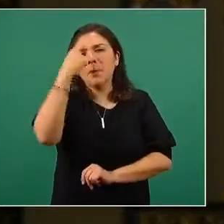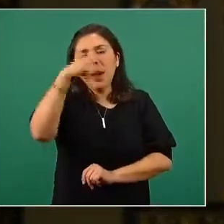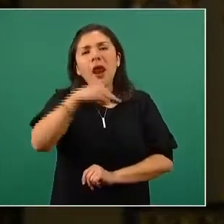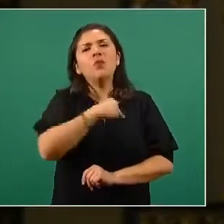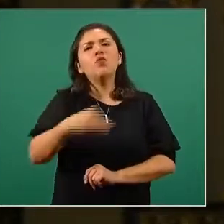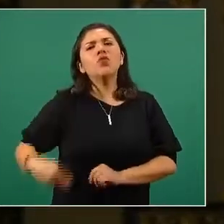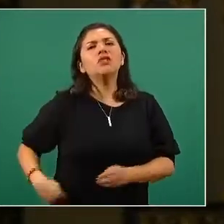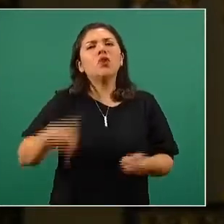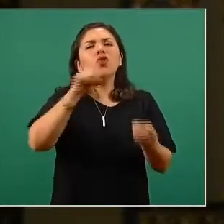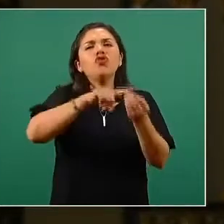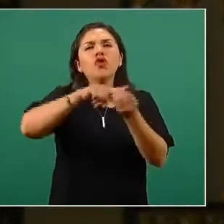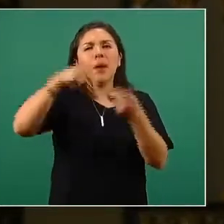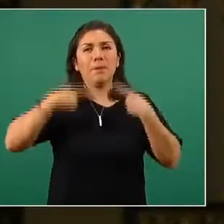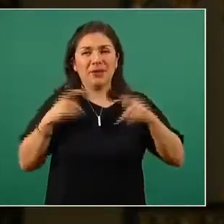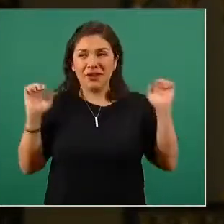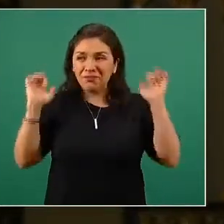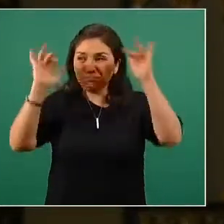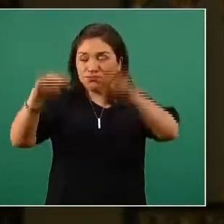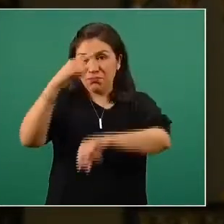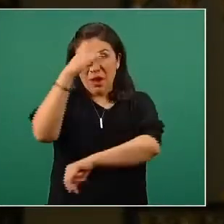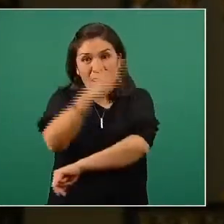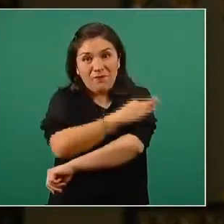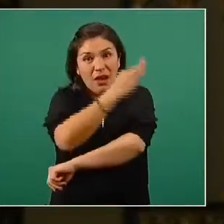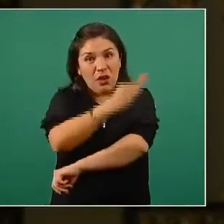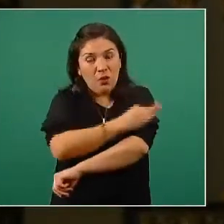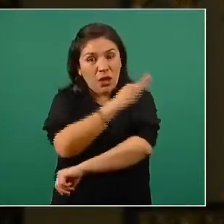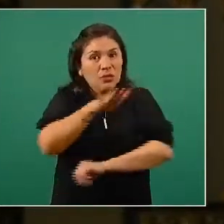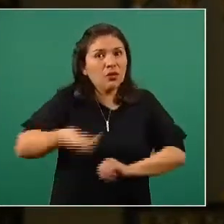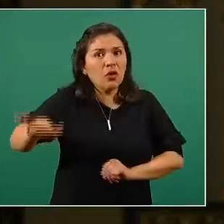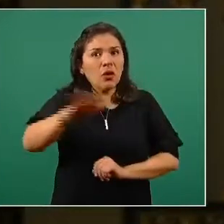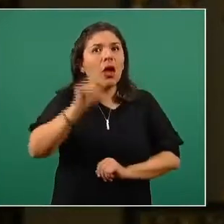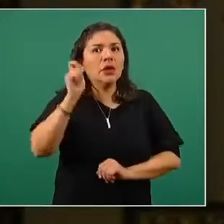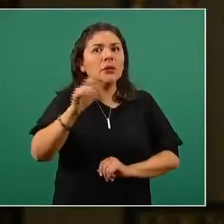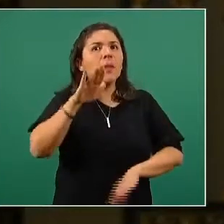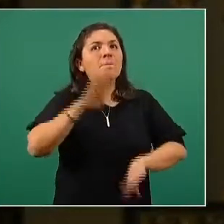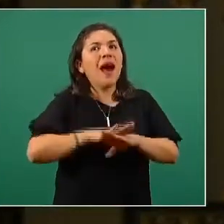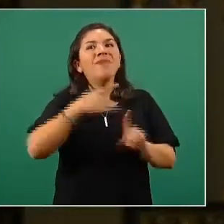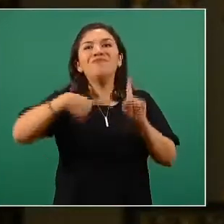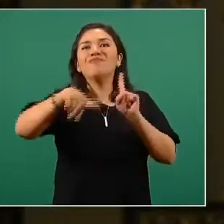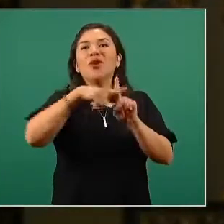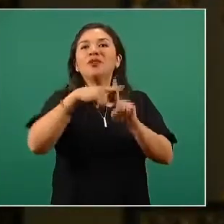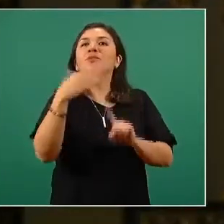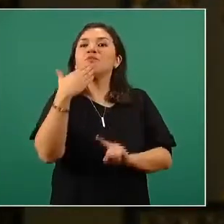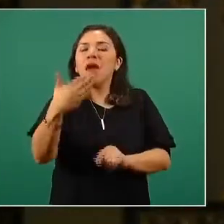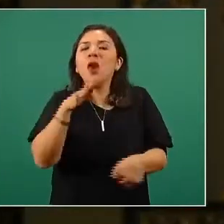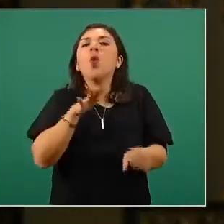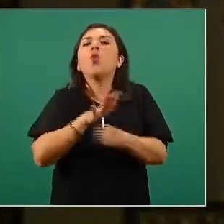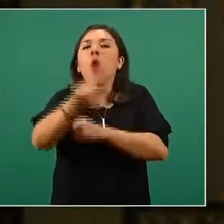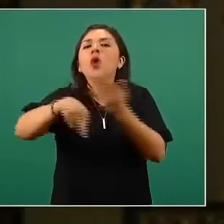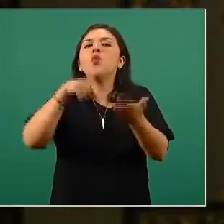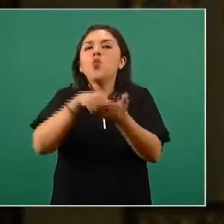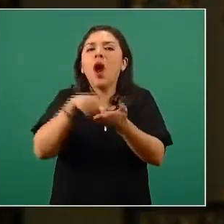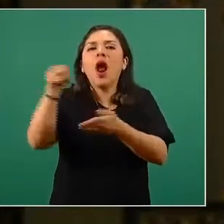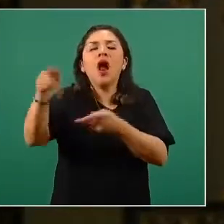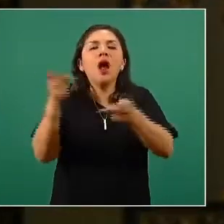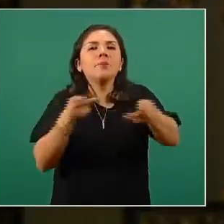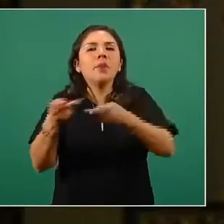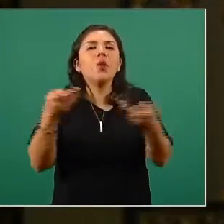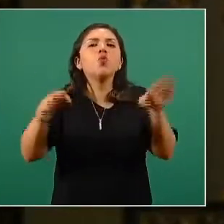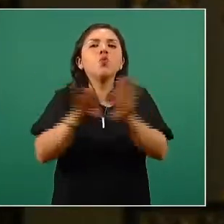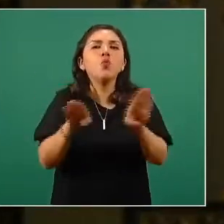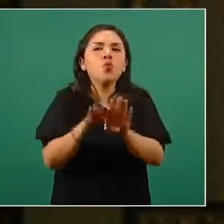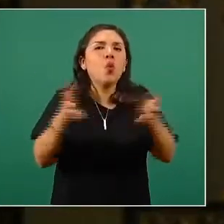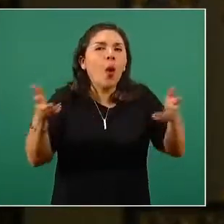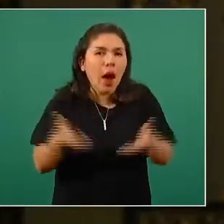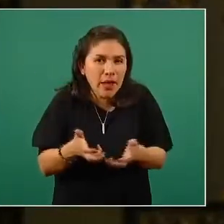donde se vacunó la gente y se vacunó de una manera más óptima, qué municipios fueron, qué estrategias se llevaron a